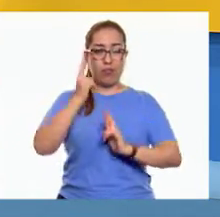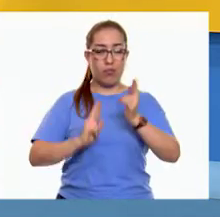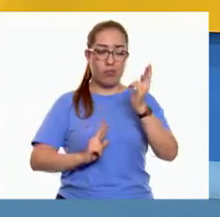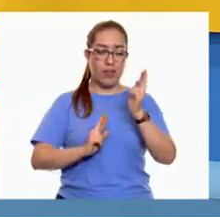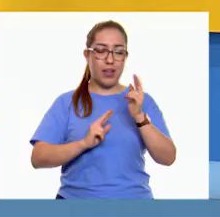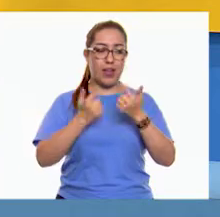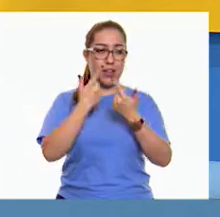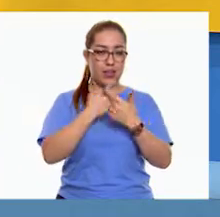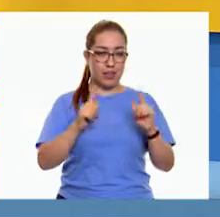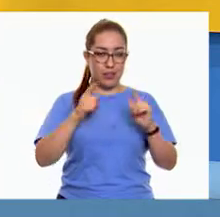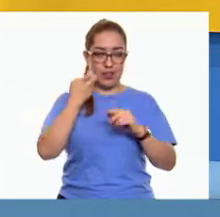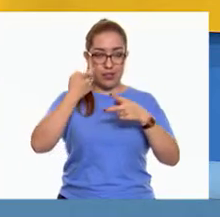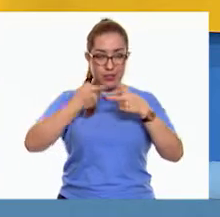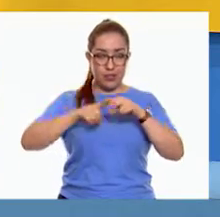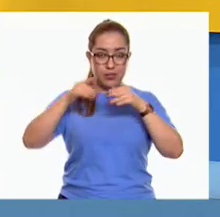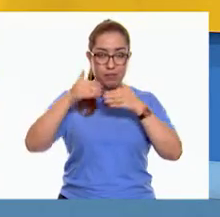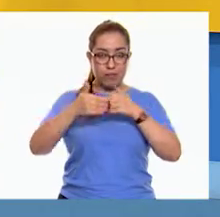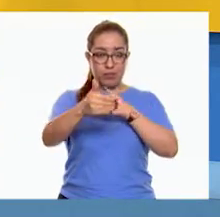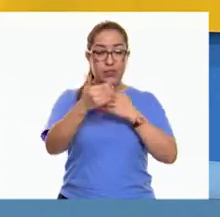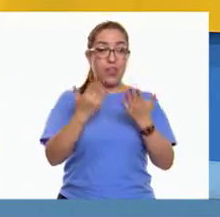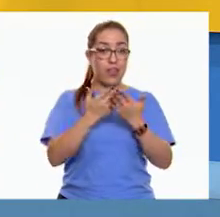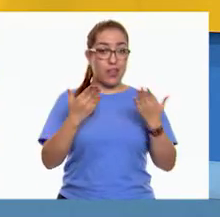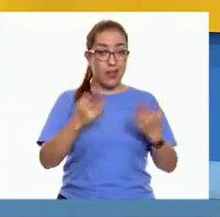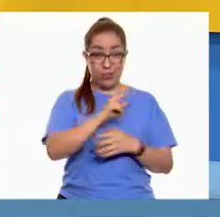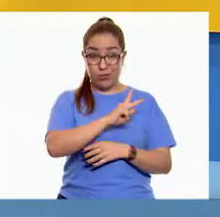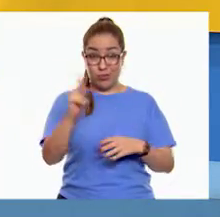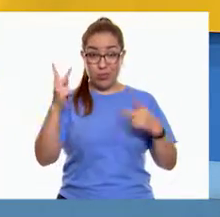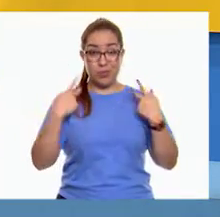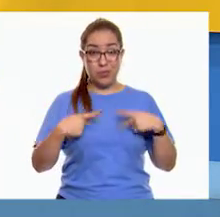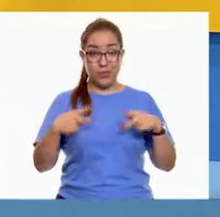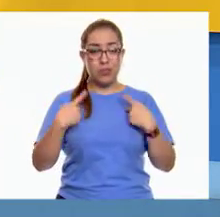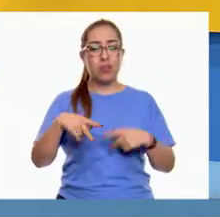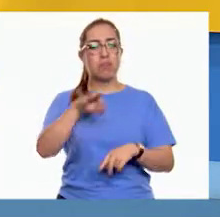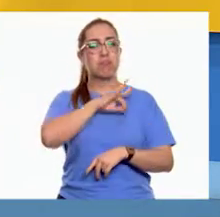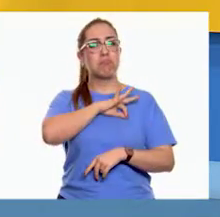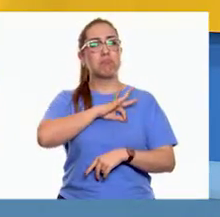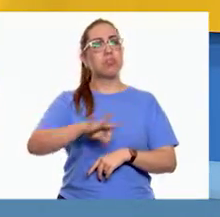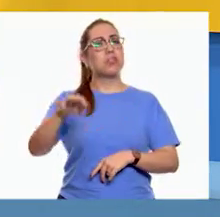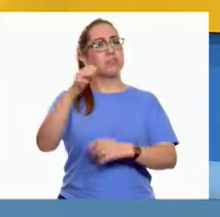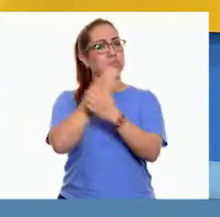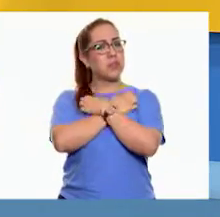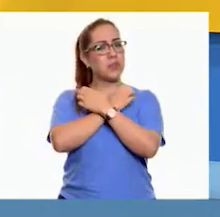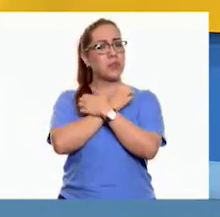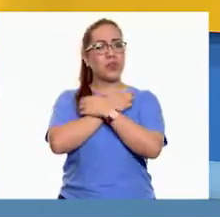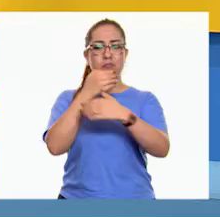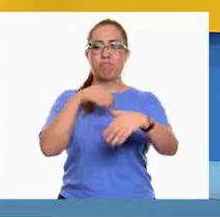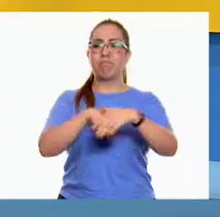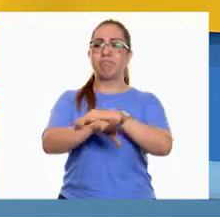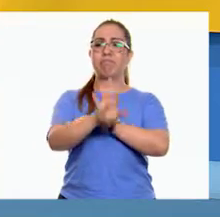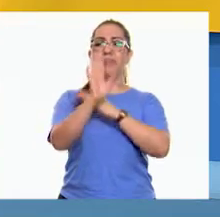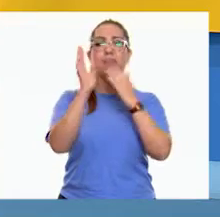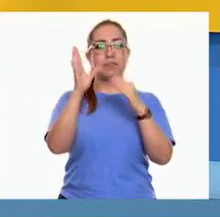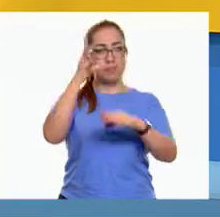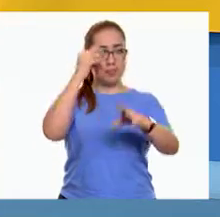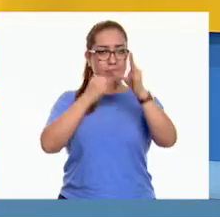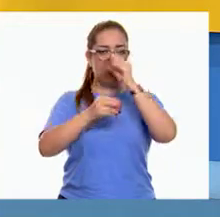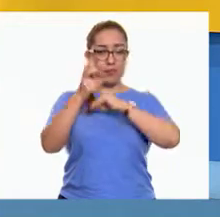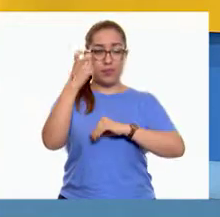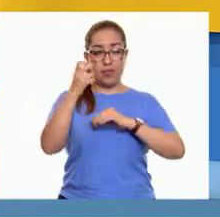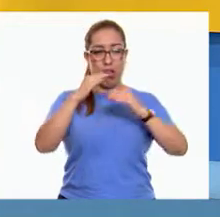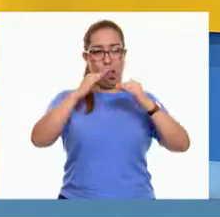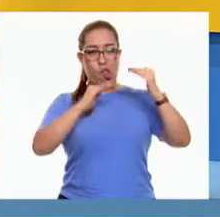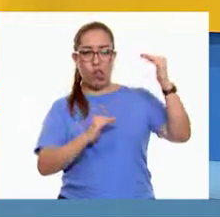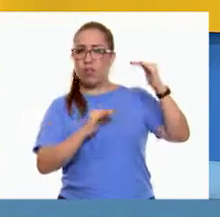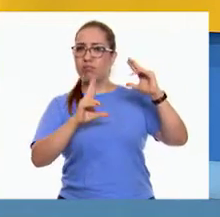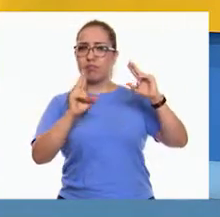una educación al alcance de todas las personas, el Estado se comprometió a combatir la desigualdad social, que era y